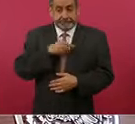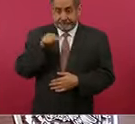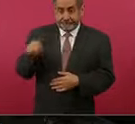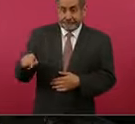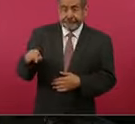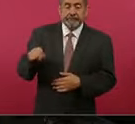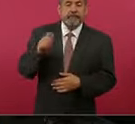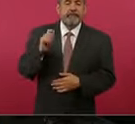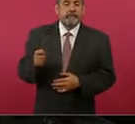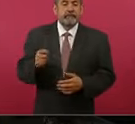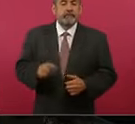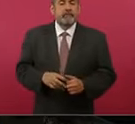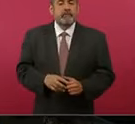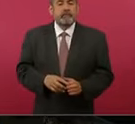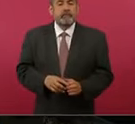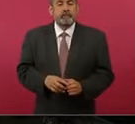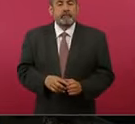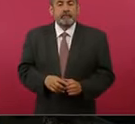y